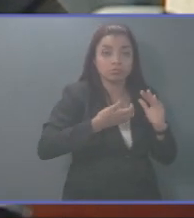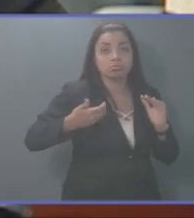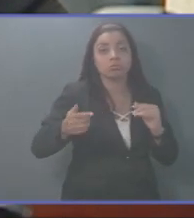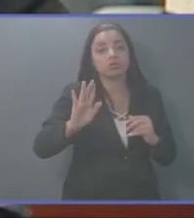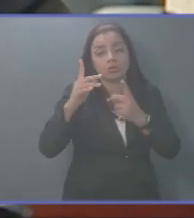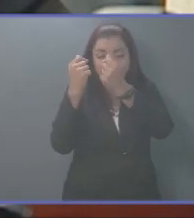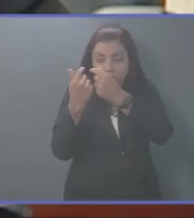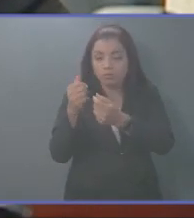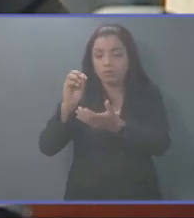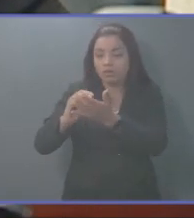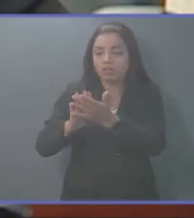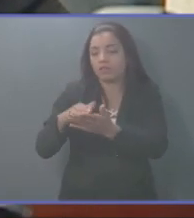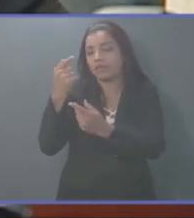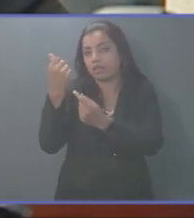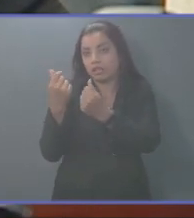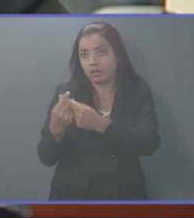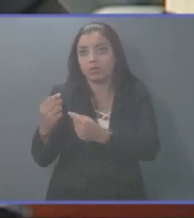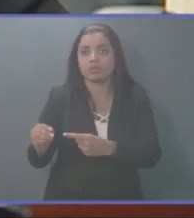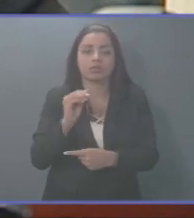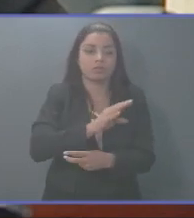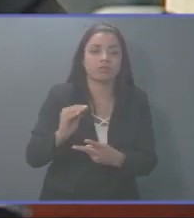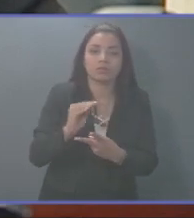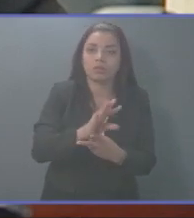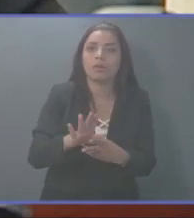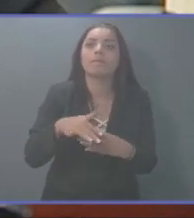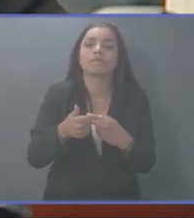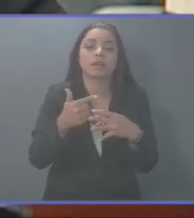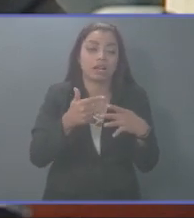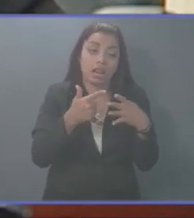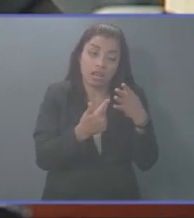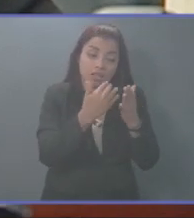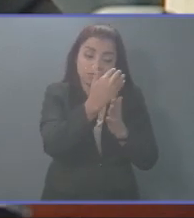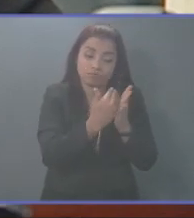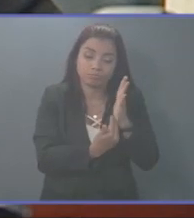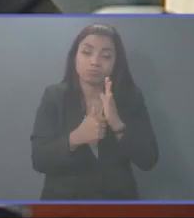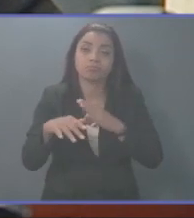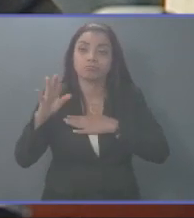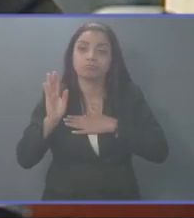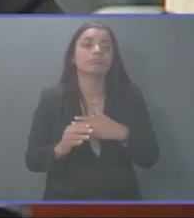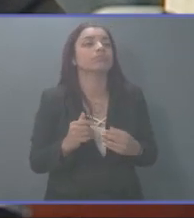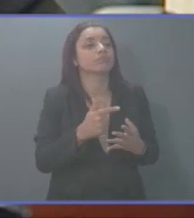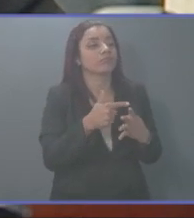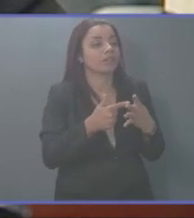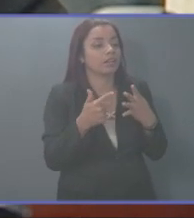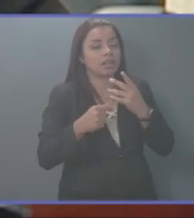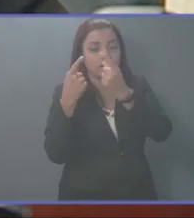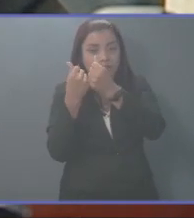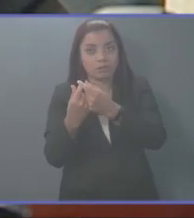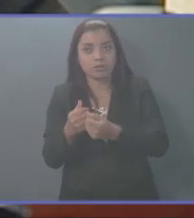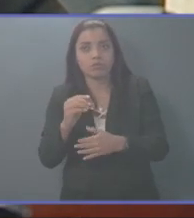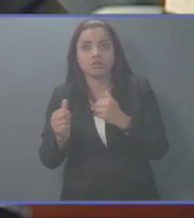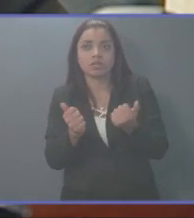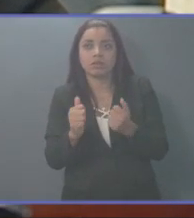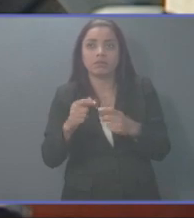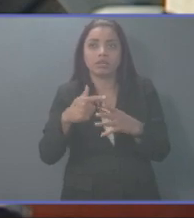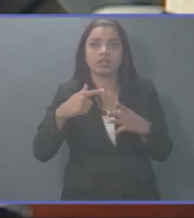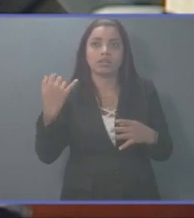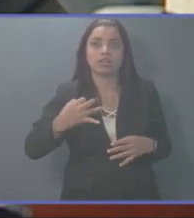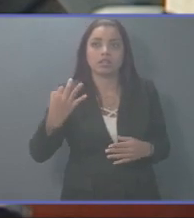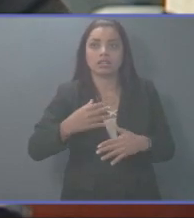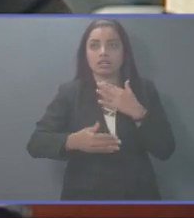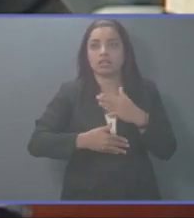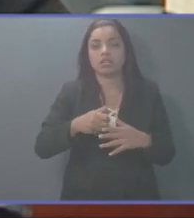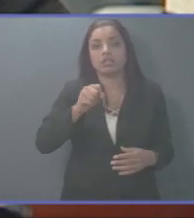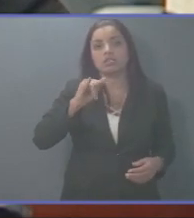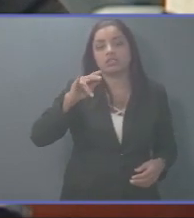la asignación de recursos necesarios para el cumplimiento de lo establecido en la presente ley. La asignación de recursos presupuestarios estará basada en las necesidades y requerimientos del